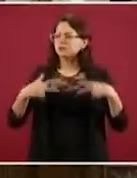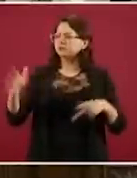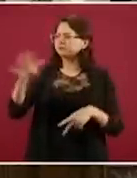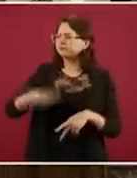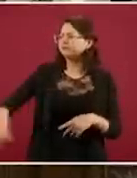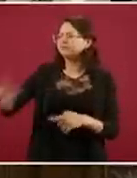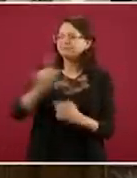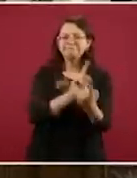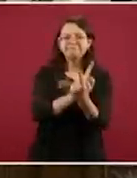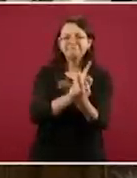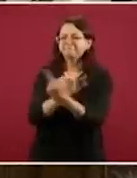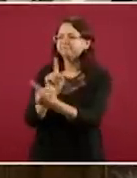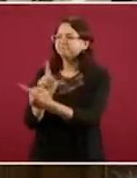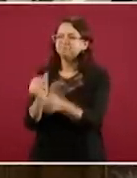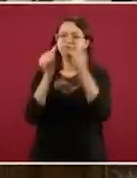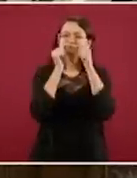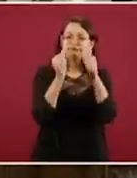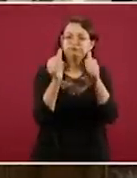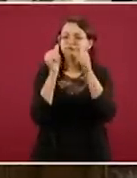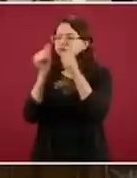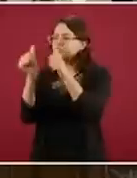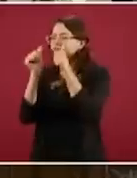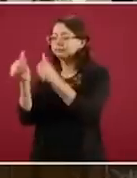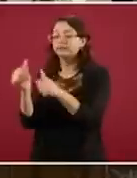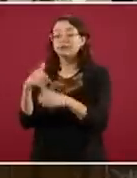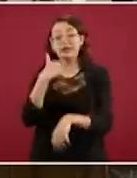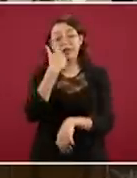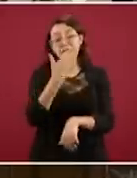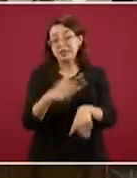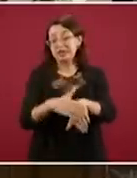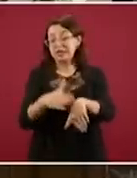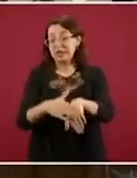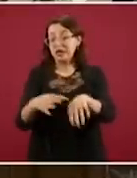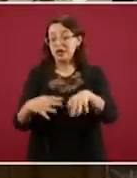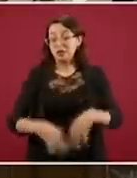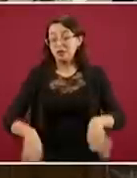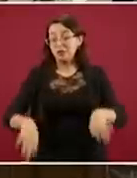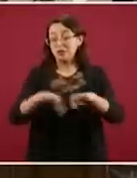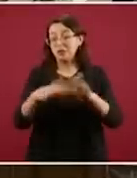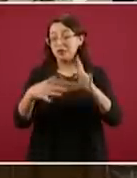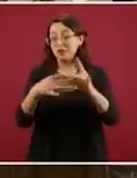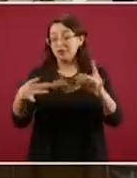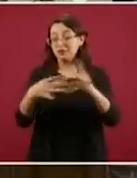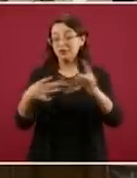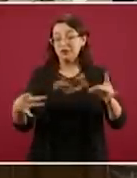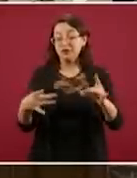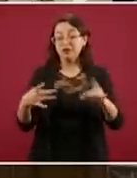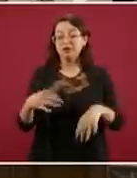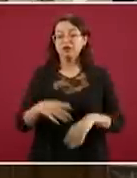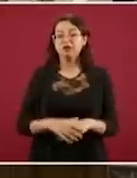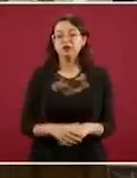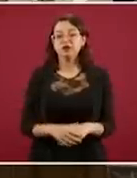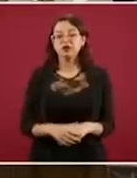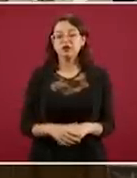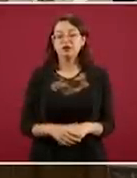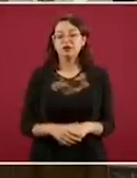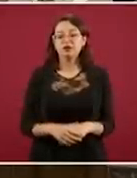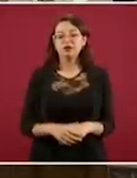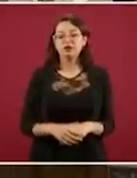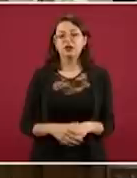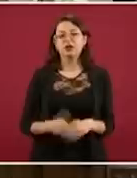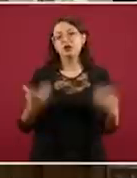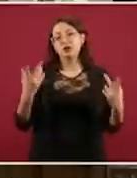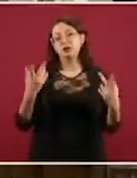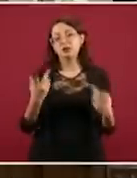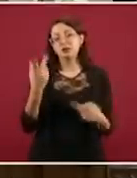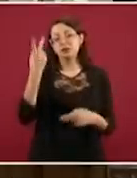gente. Quiero destacar la labor tan importante de la Dirección de